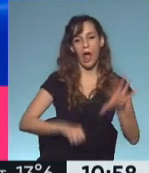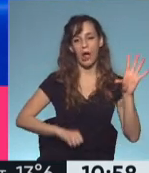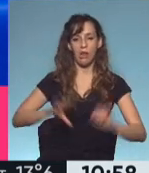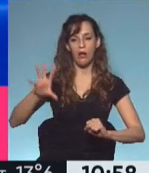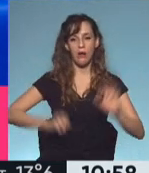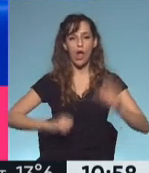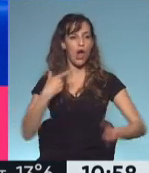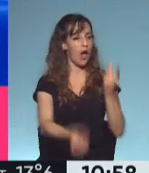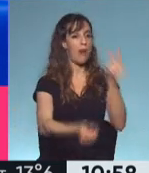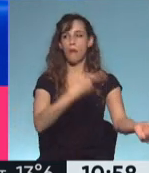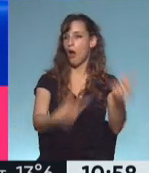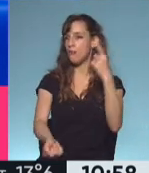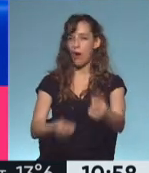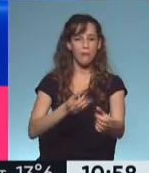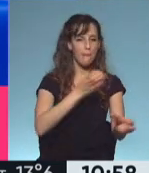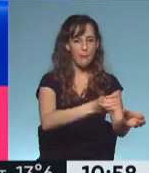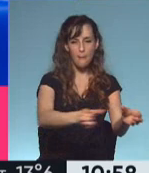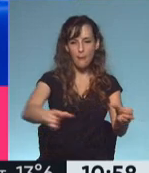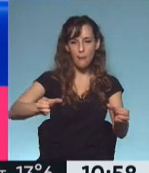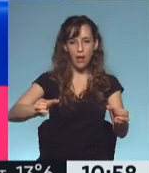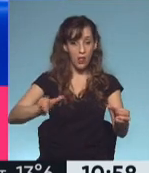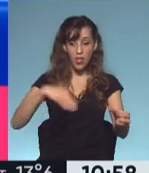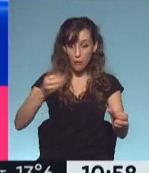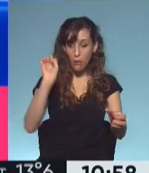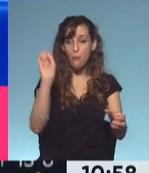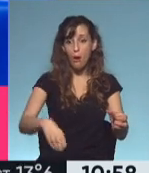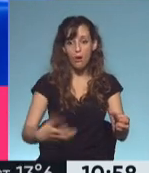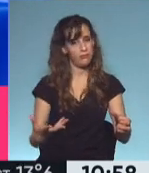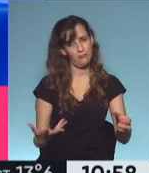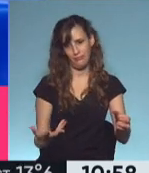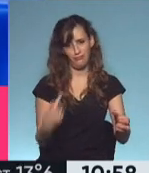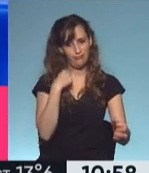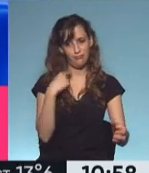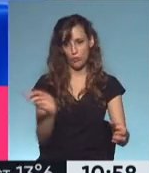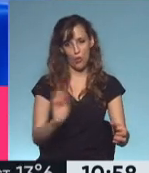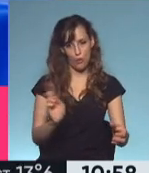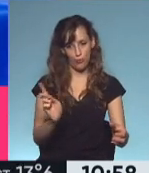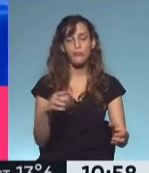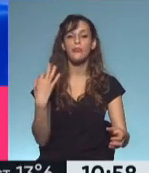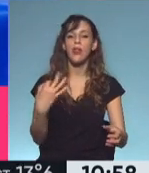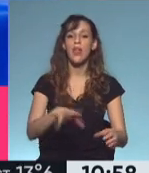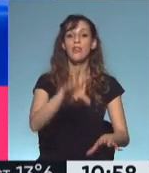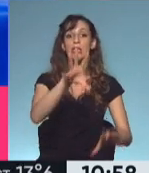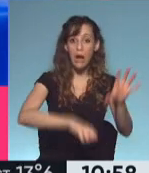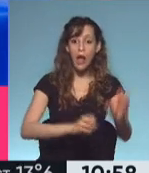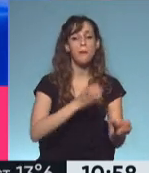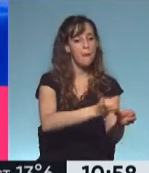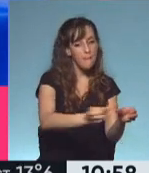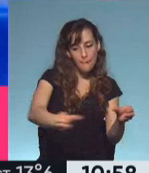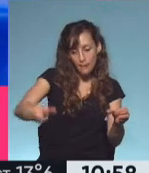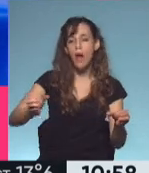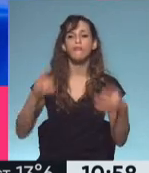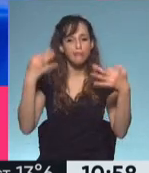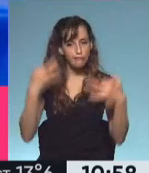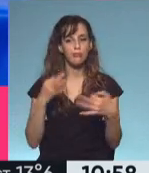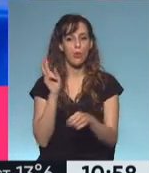la hora de agregar una planta, ¿no? No, porque también se han puesto de moda, entonces uno trae y después la tenés que saber cuidar o se te terminan muriendo.